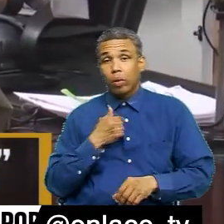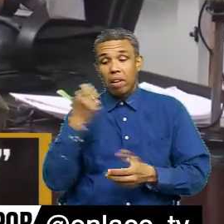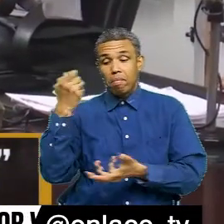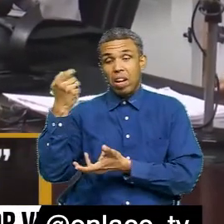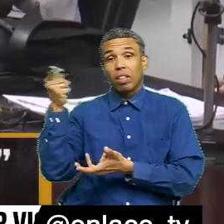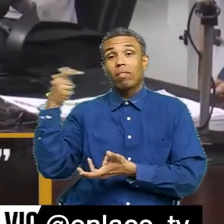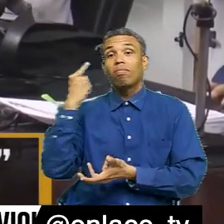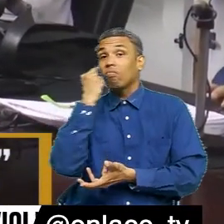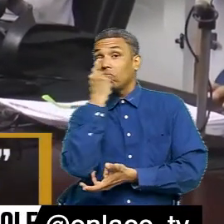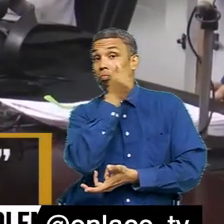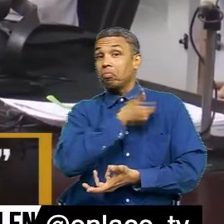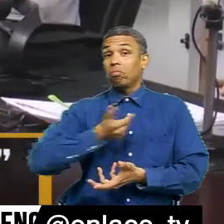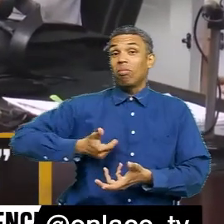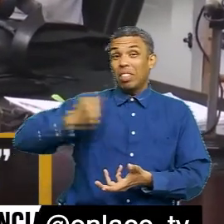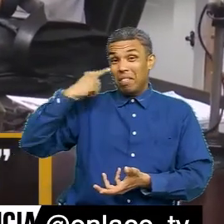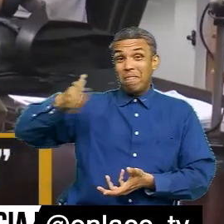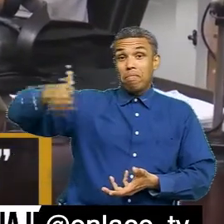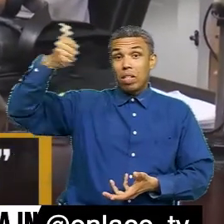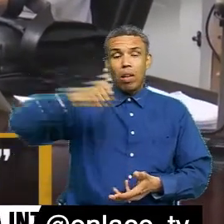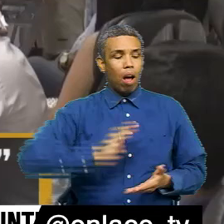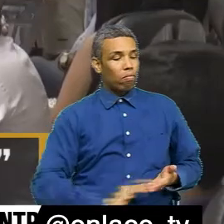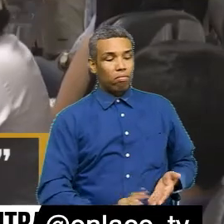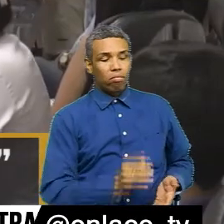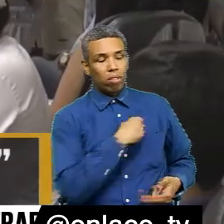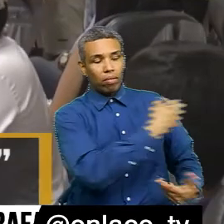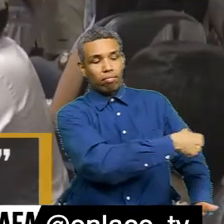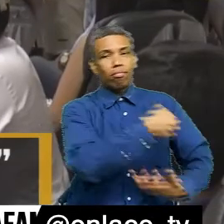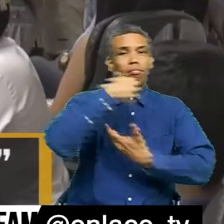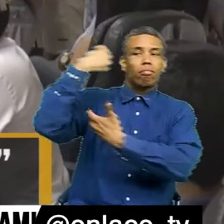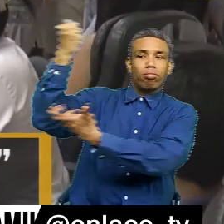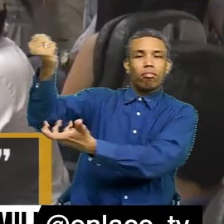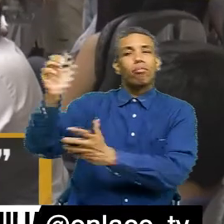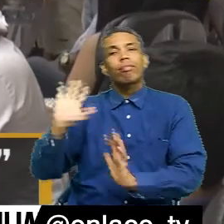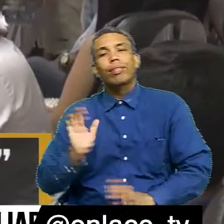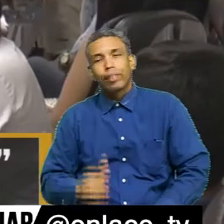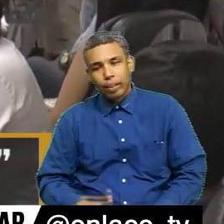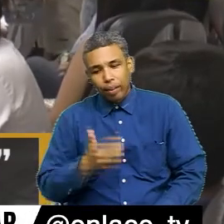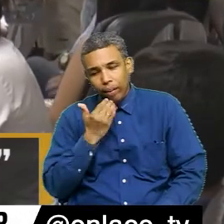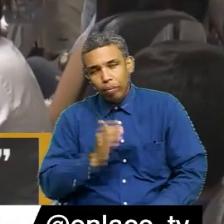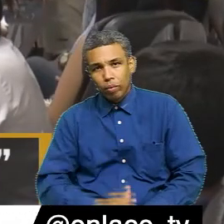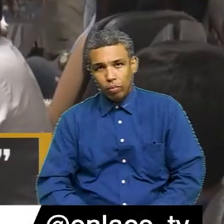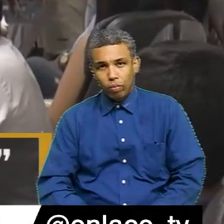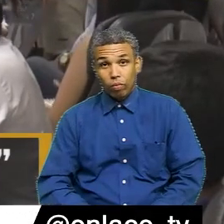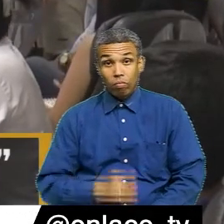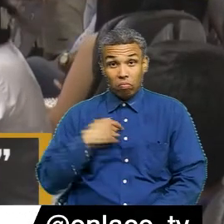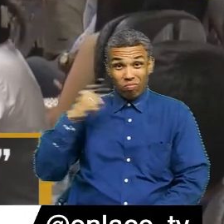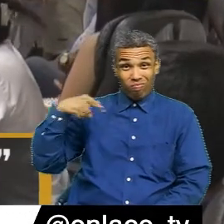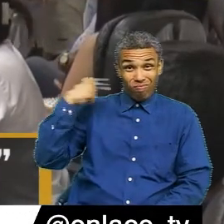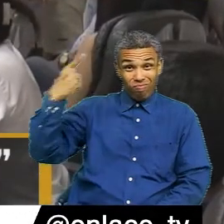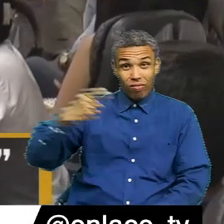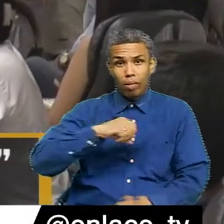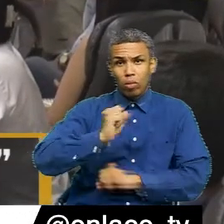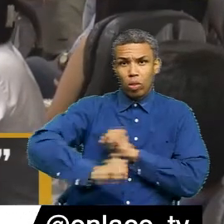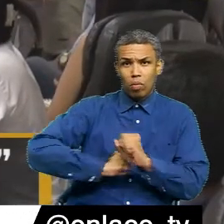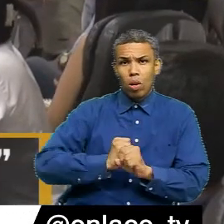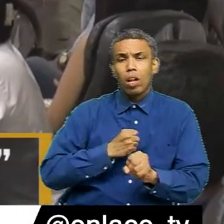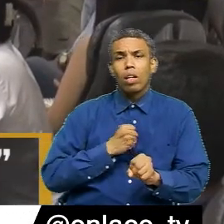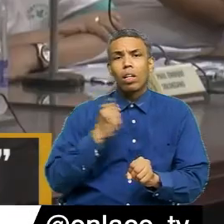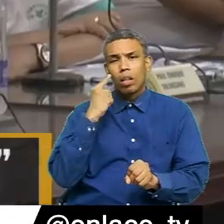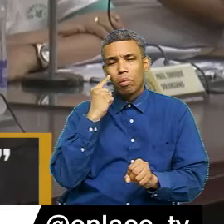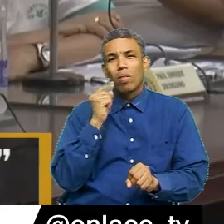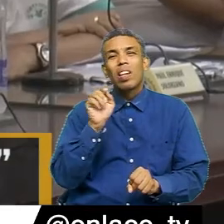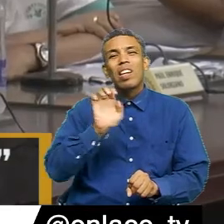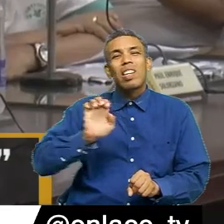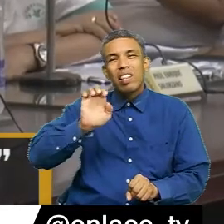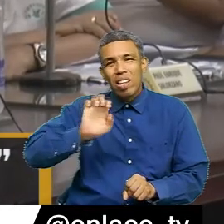vigencias extraordinarias para poder garantizar que el próximo año, a partir del primer día de